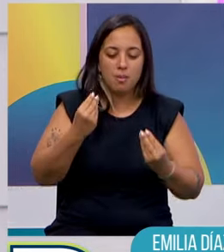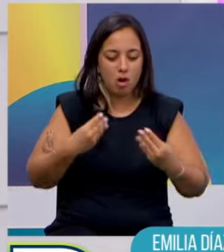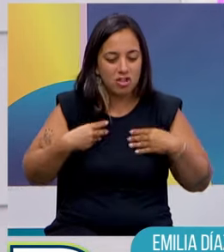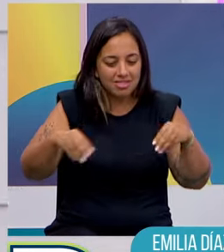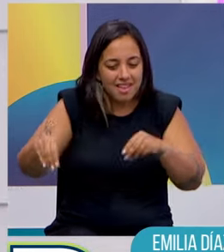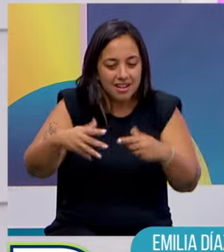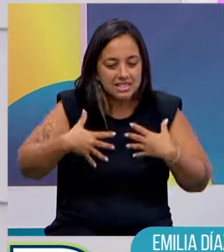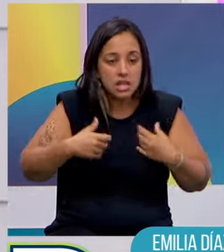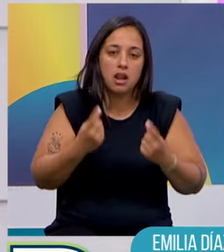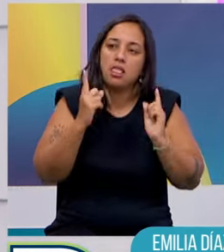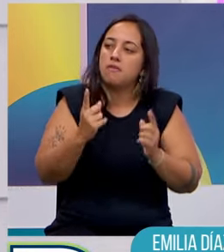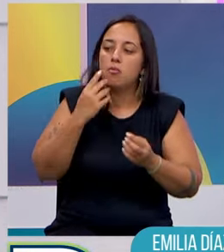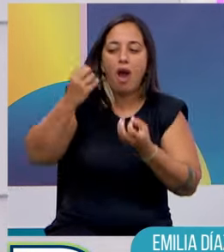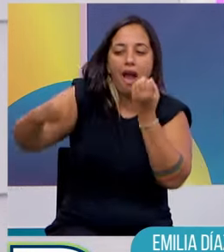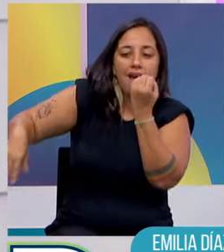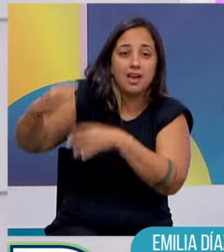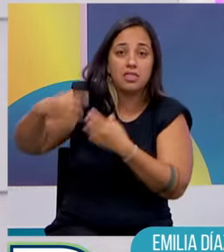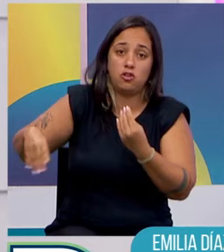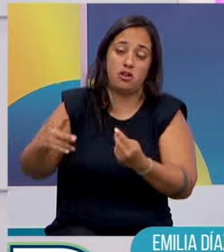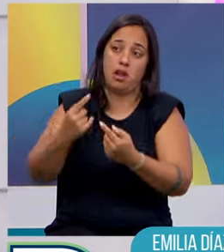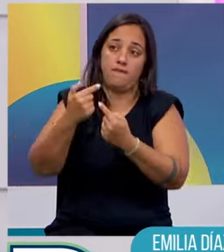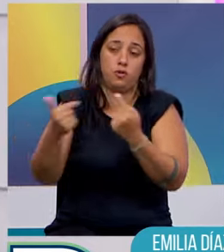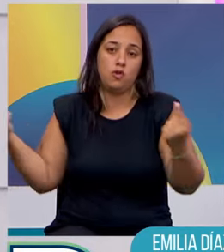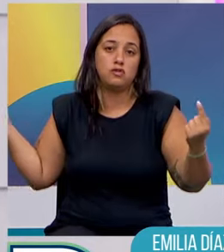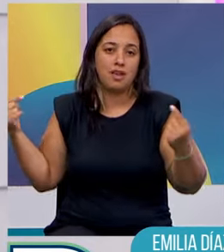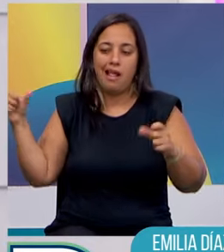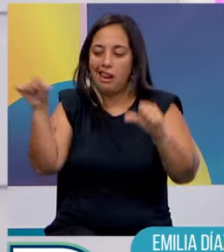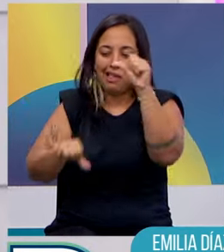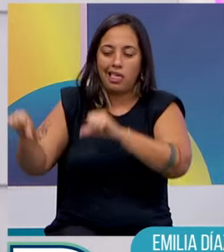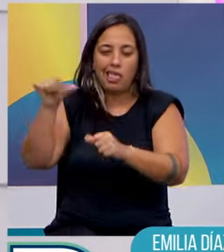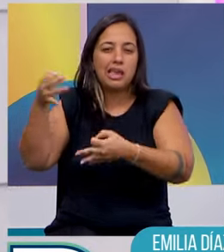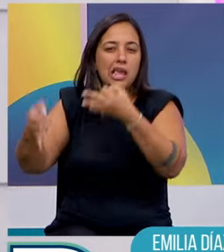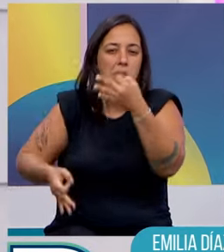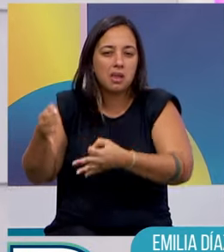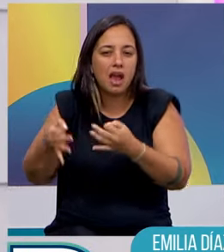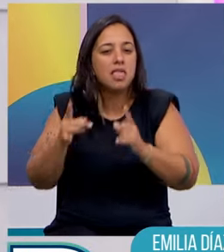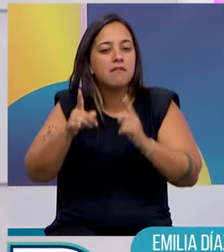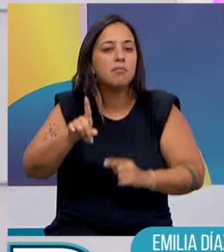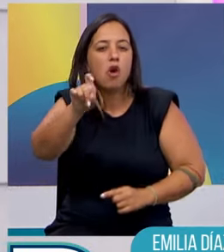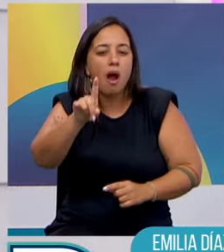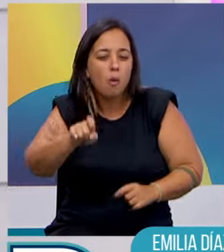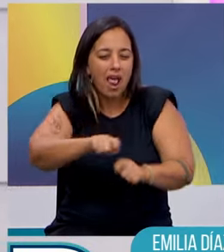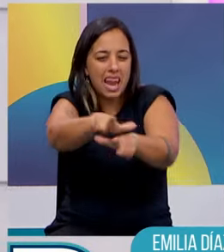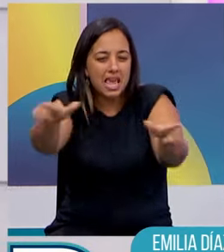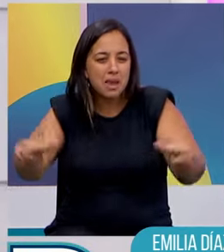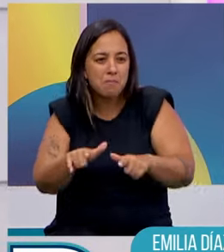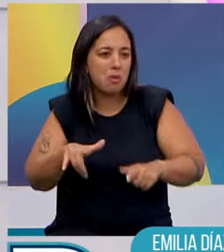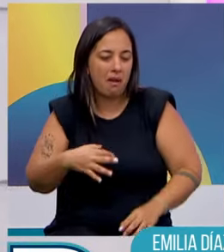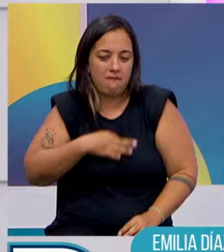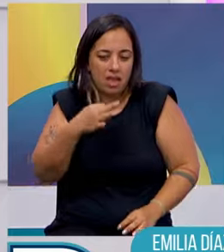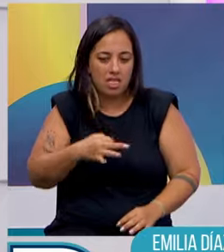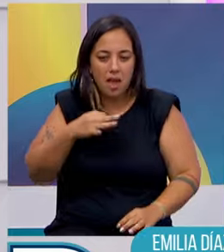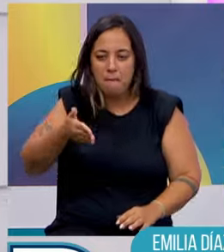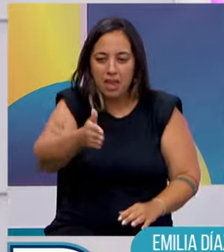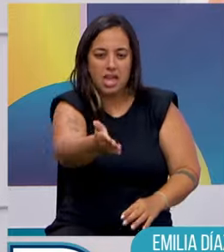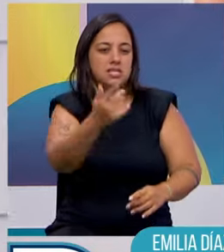usar algunos productos y vamos a tener que dejar que corra el agua cristalina para que puedan vivir los peces, para que puedan vivir los microorganismos, para que